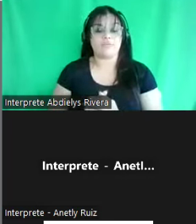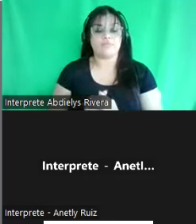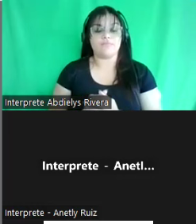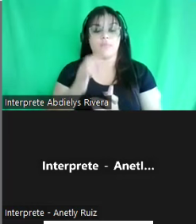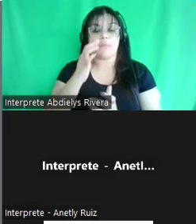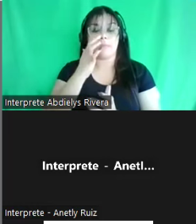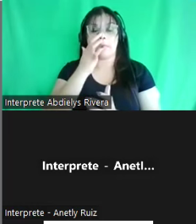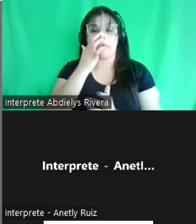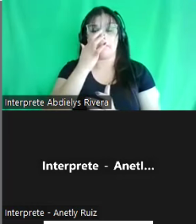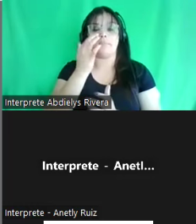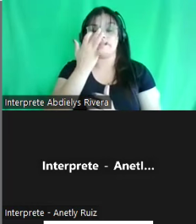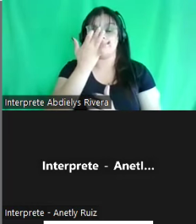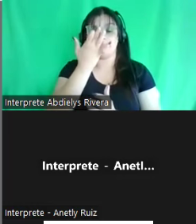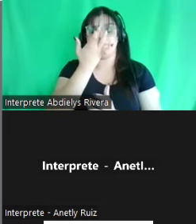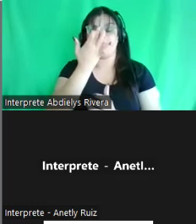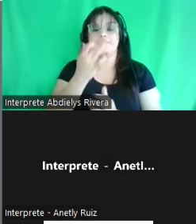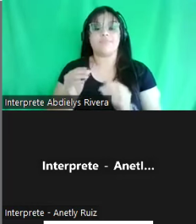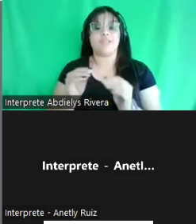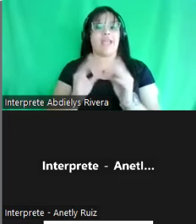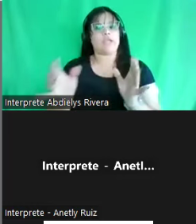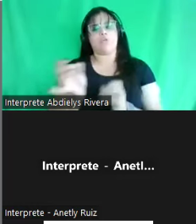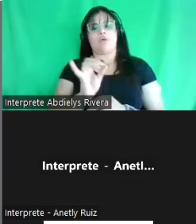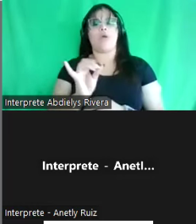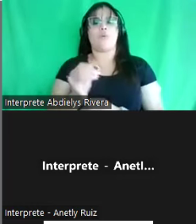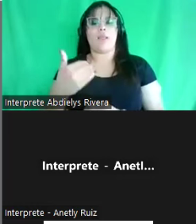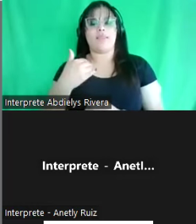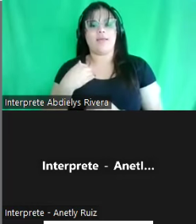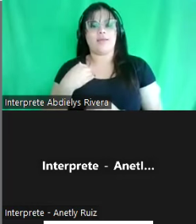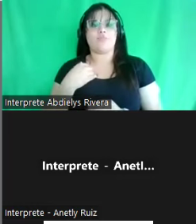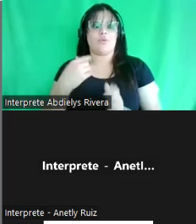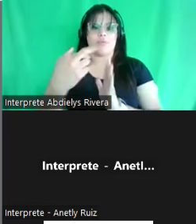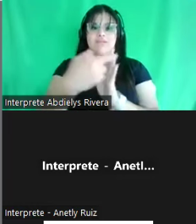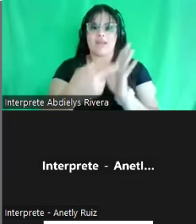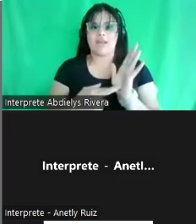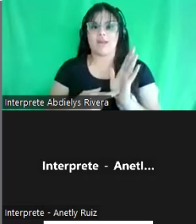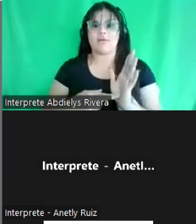eso también, pues, tiene mucho que ver cuando hablamos de reglamentación.